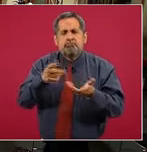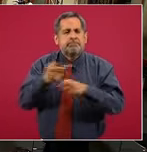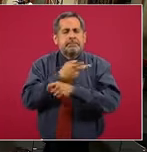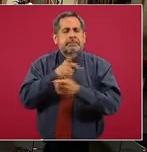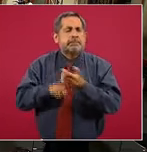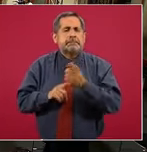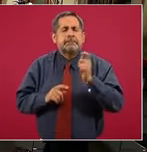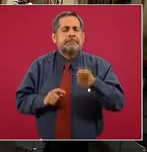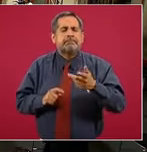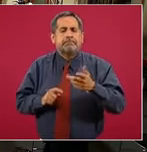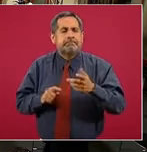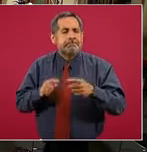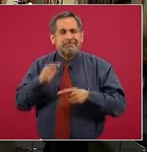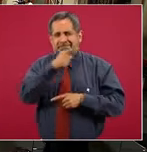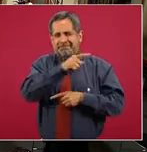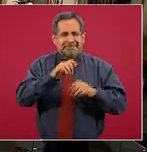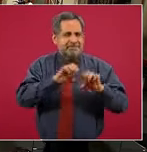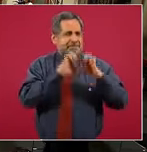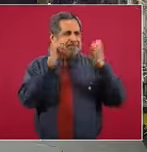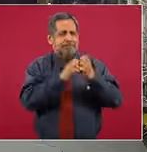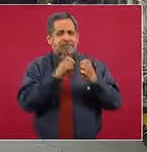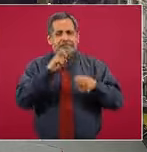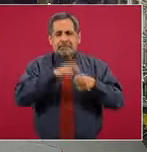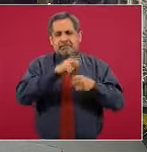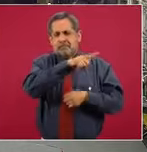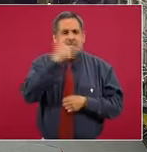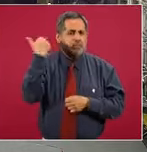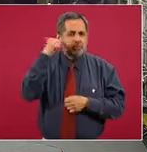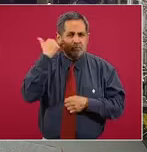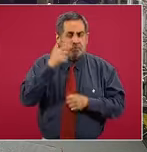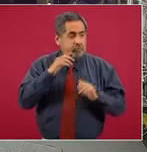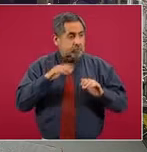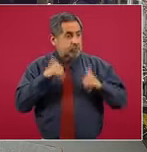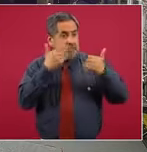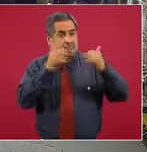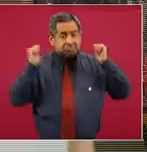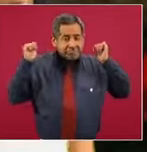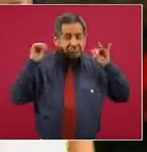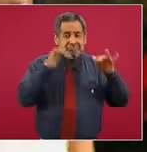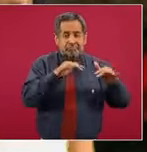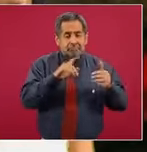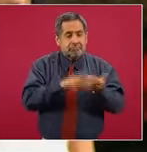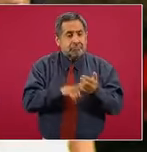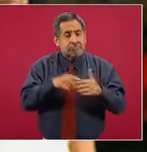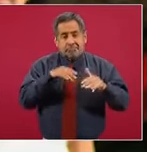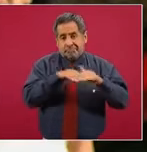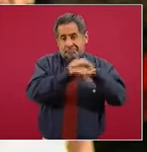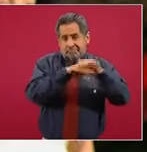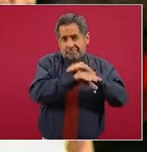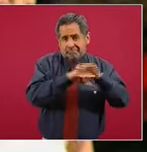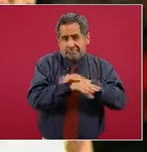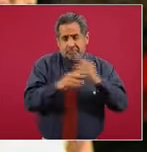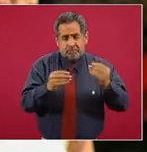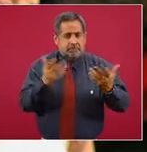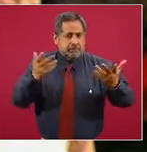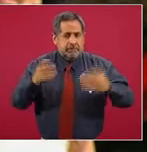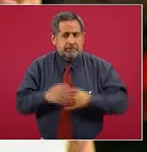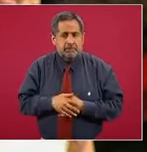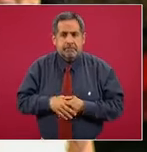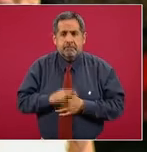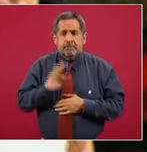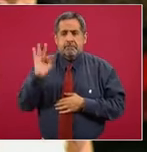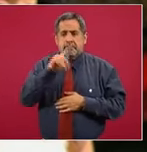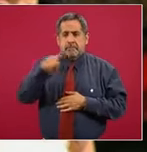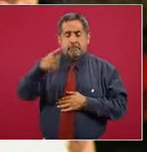a cabo afuera del Estadio Akron de Guadalajara, donde al final de cuentas sí entró personas? Y si ustedes